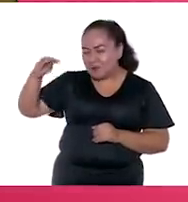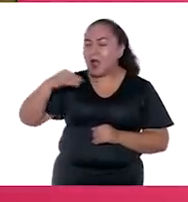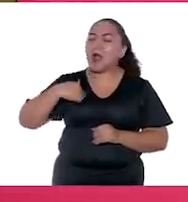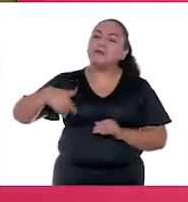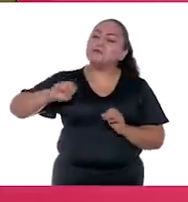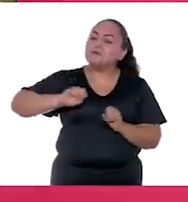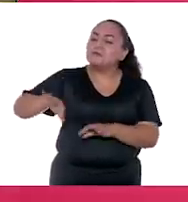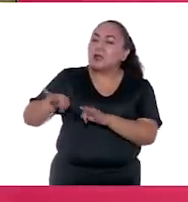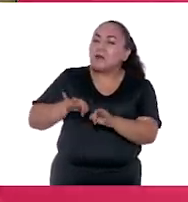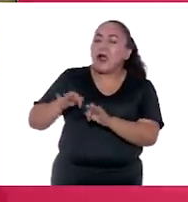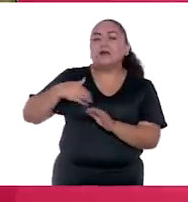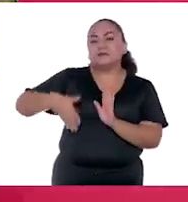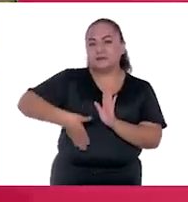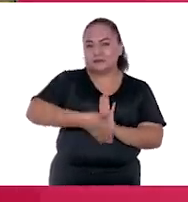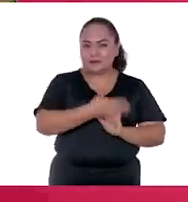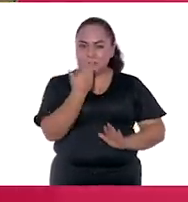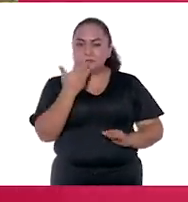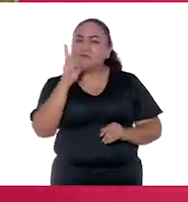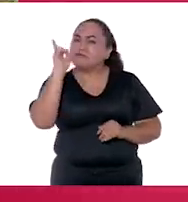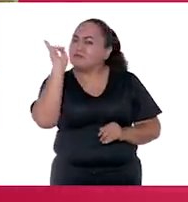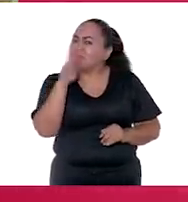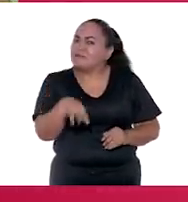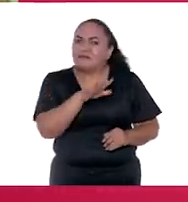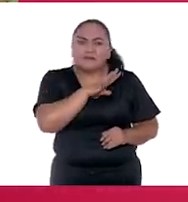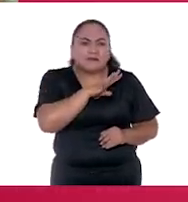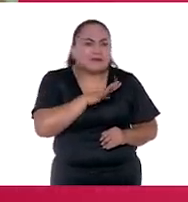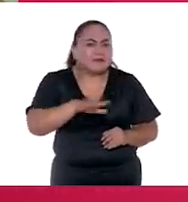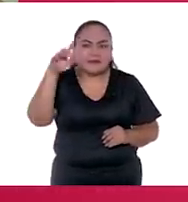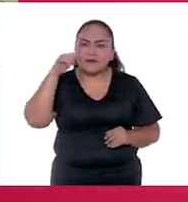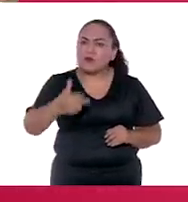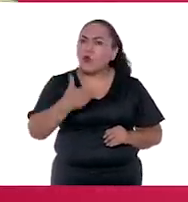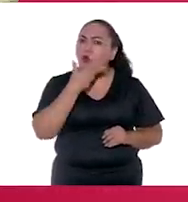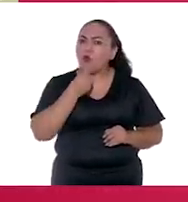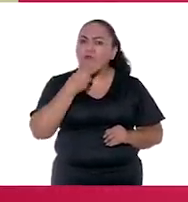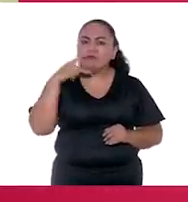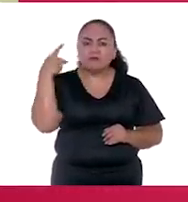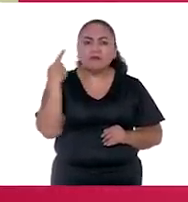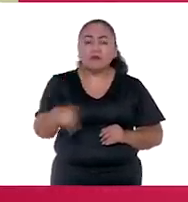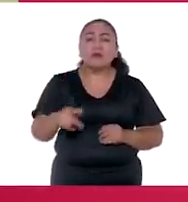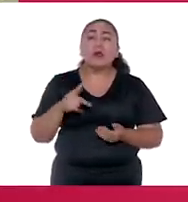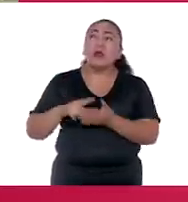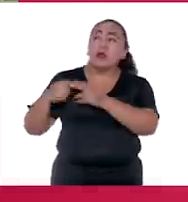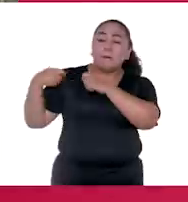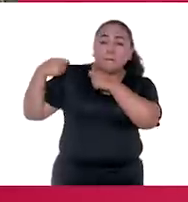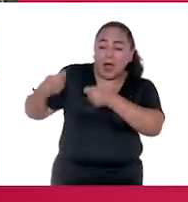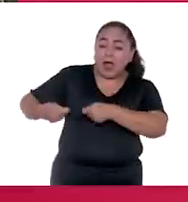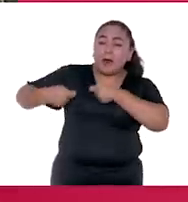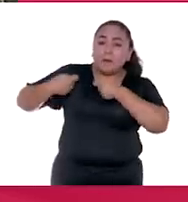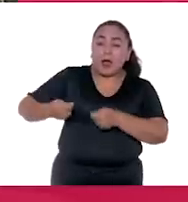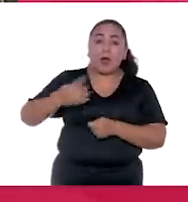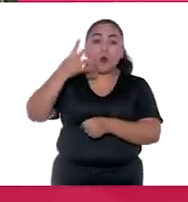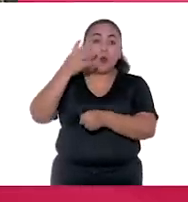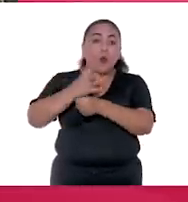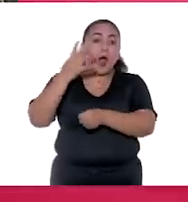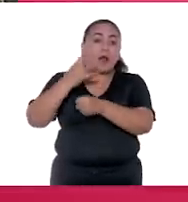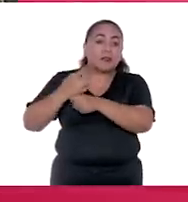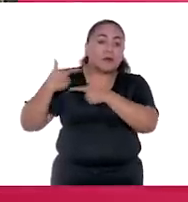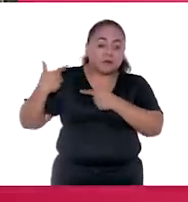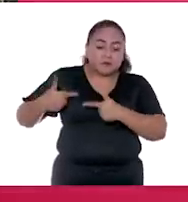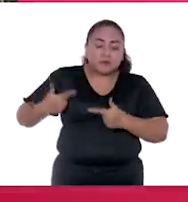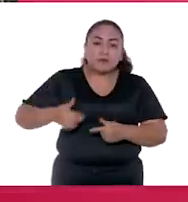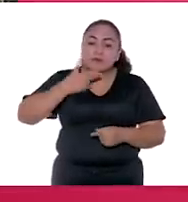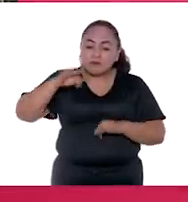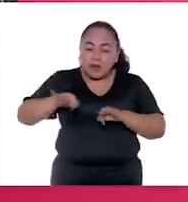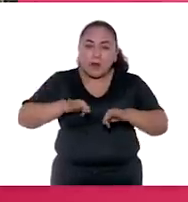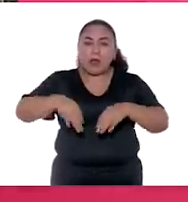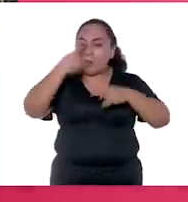trabajando. Es increíble que este hombre pertenezca a la cuarta generación de tejedores de zarapes, ya que la familia